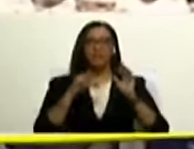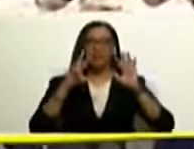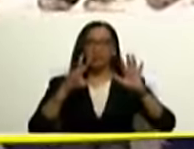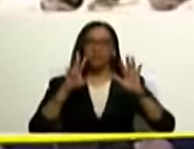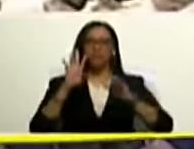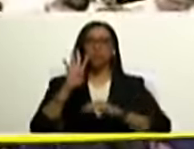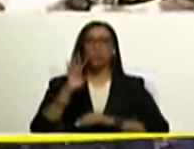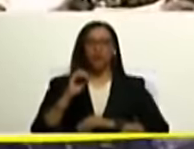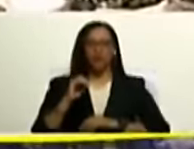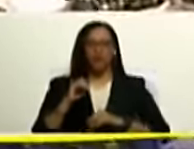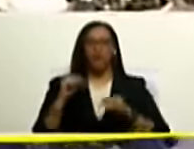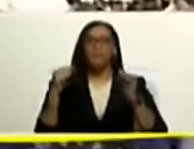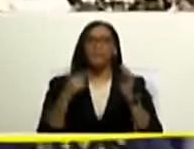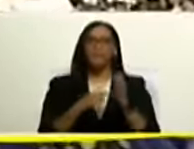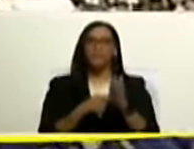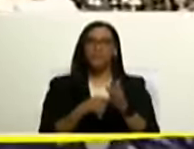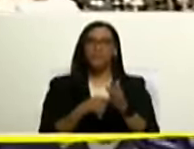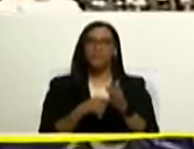1840,